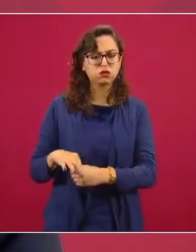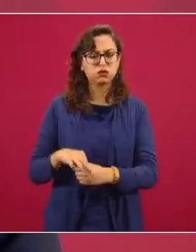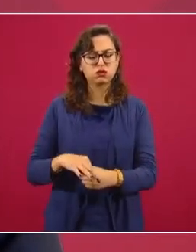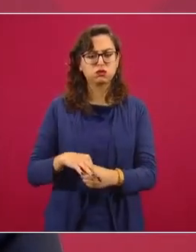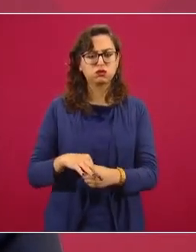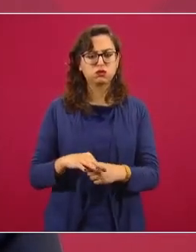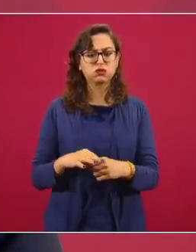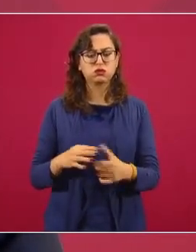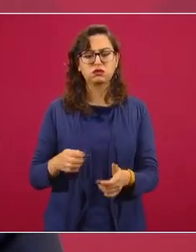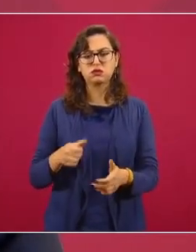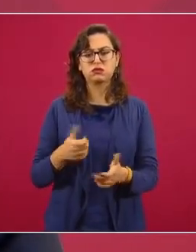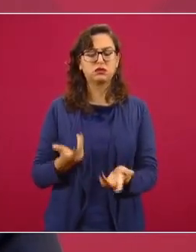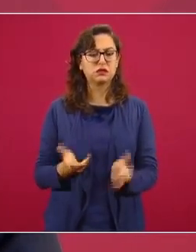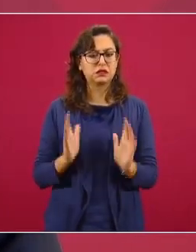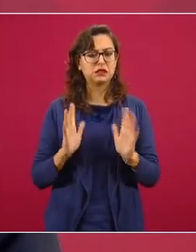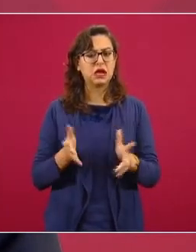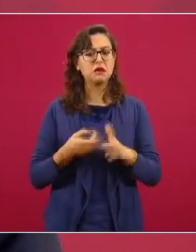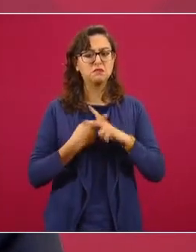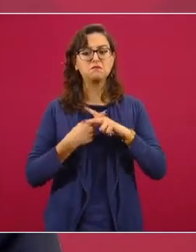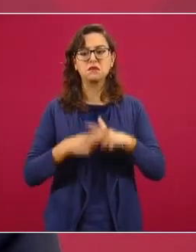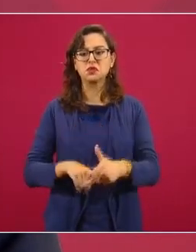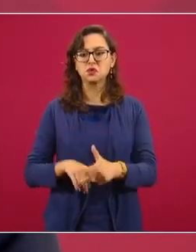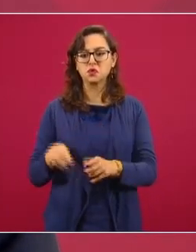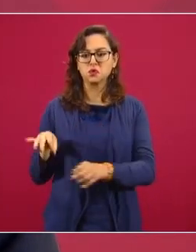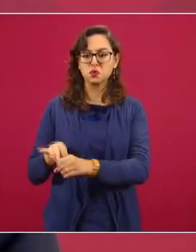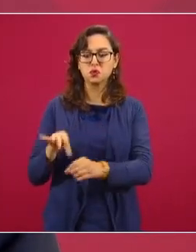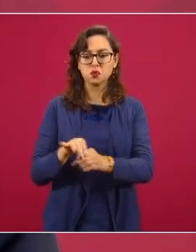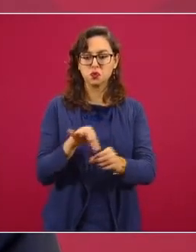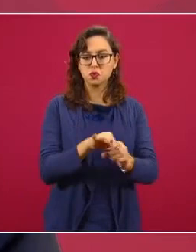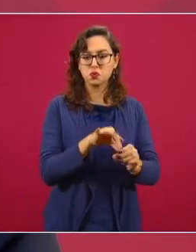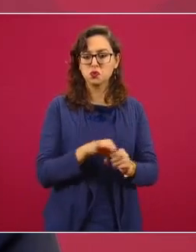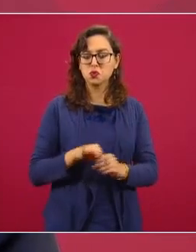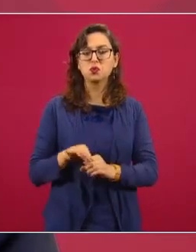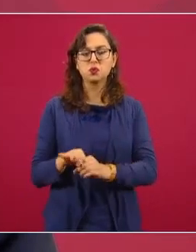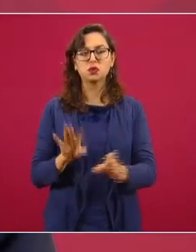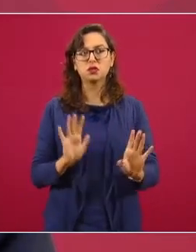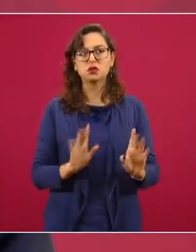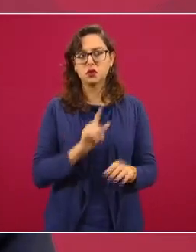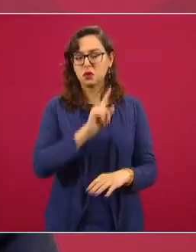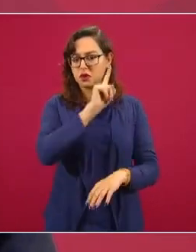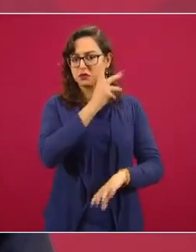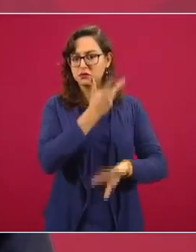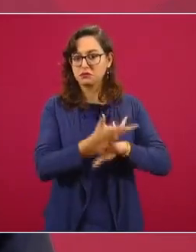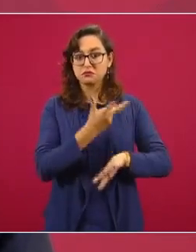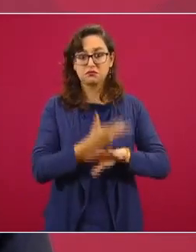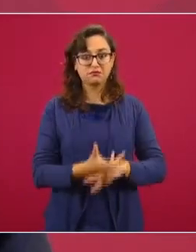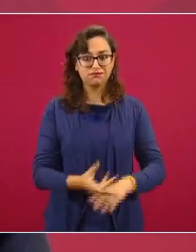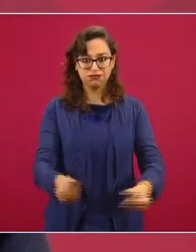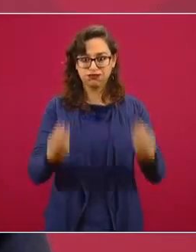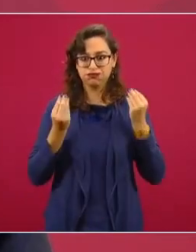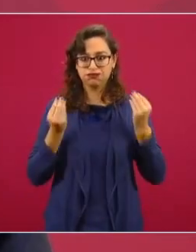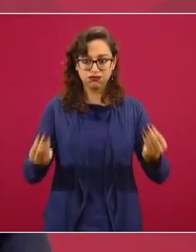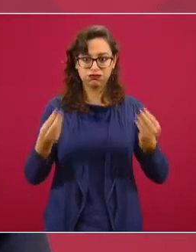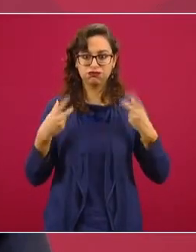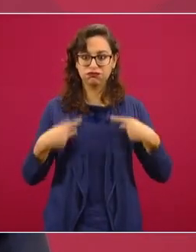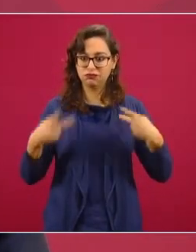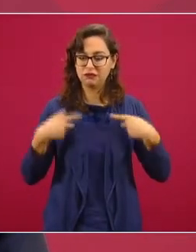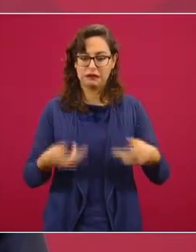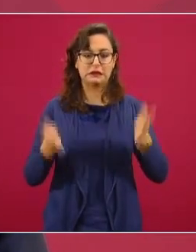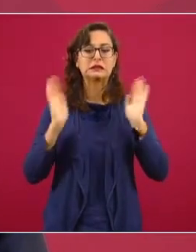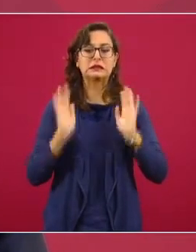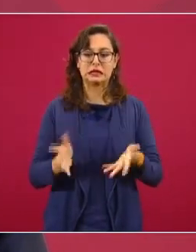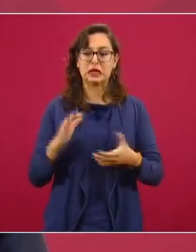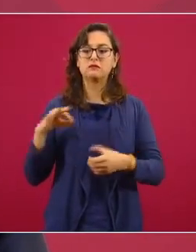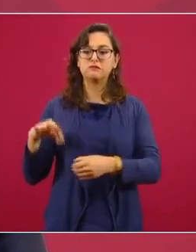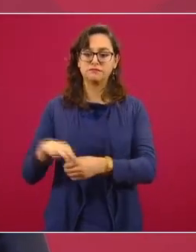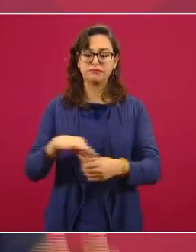por correo, ya empezaron a votar, millones ya han votado